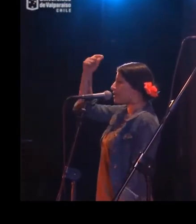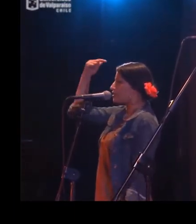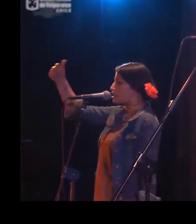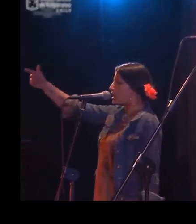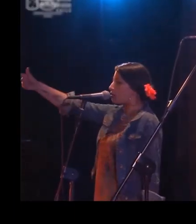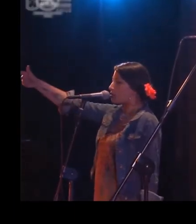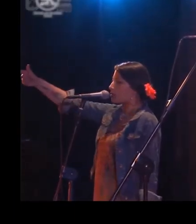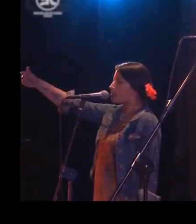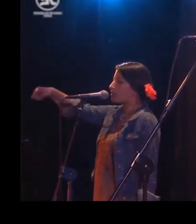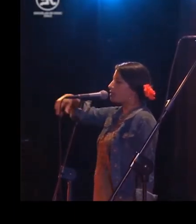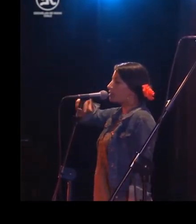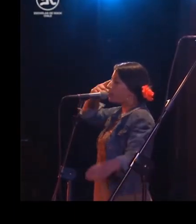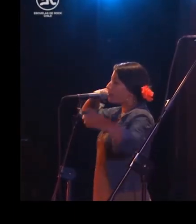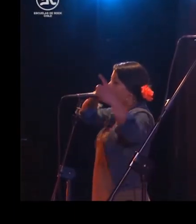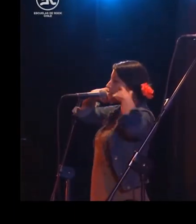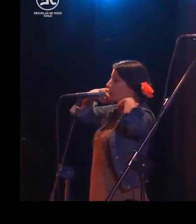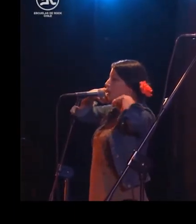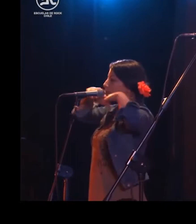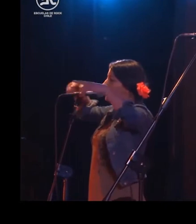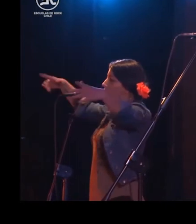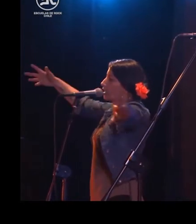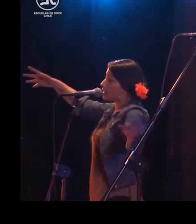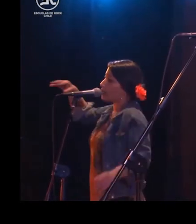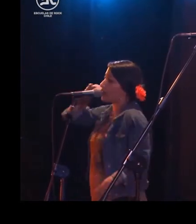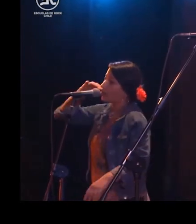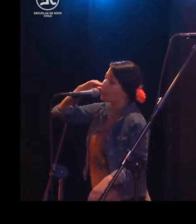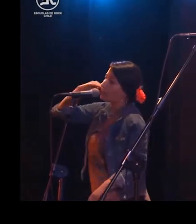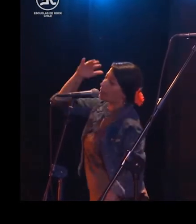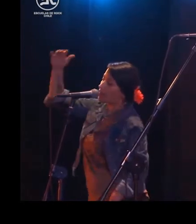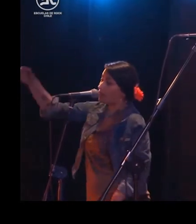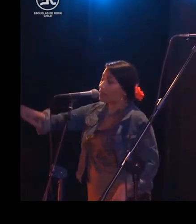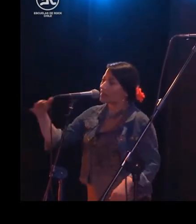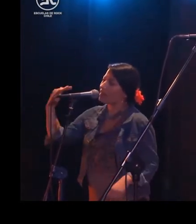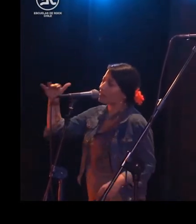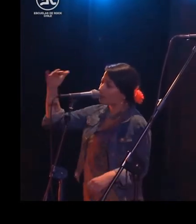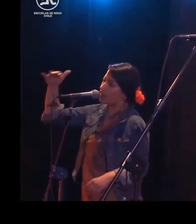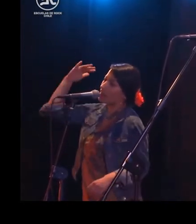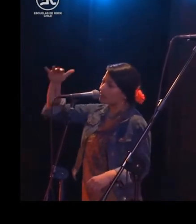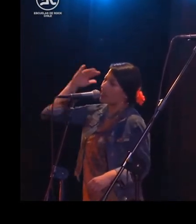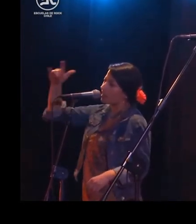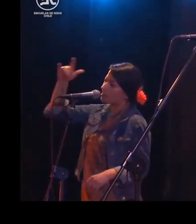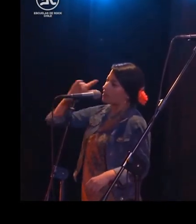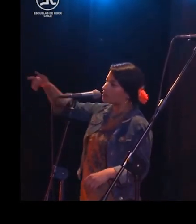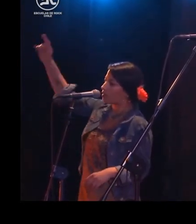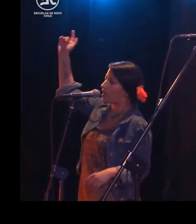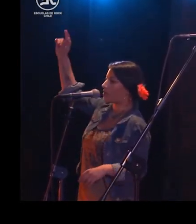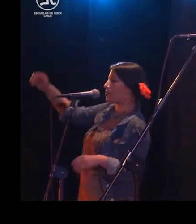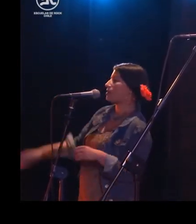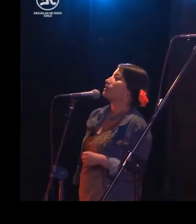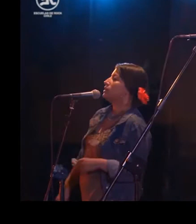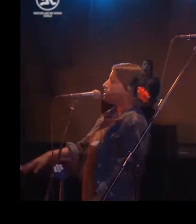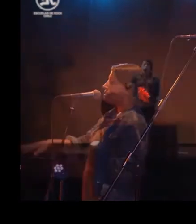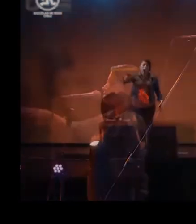nada suma en este charco. Mandíbula marcada, palabra preparada, cada letra afilada hasta la cresta